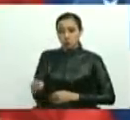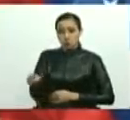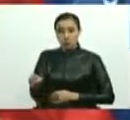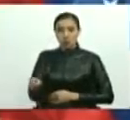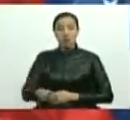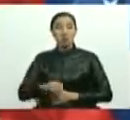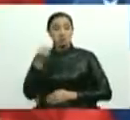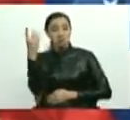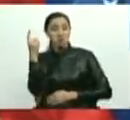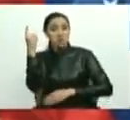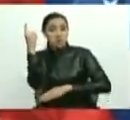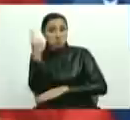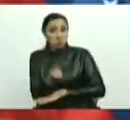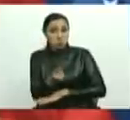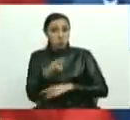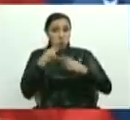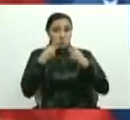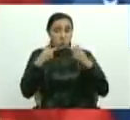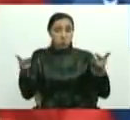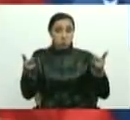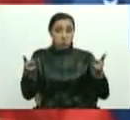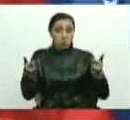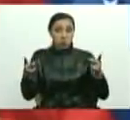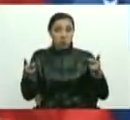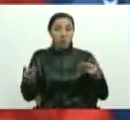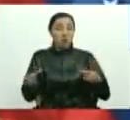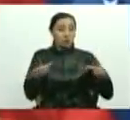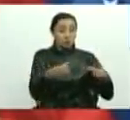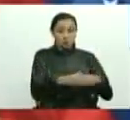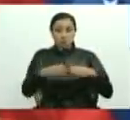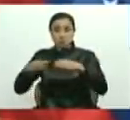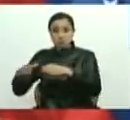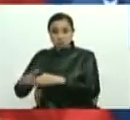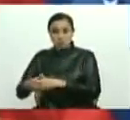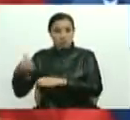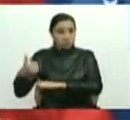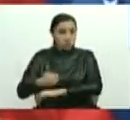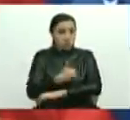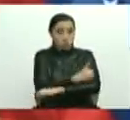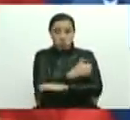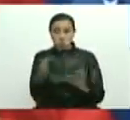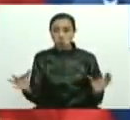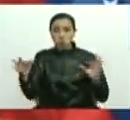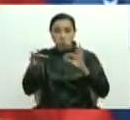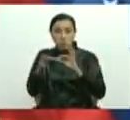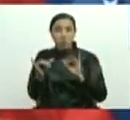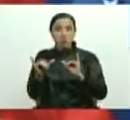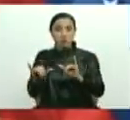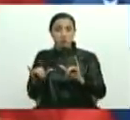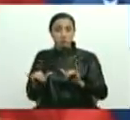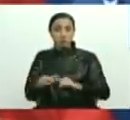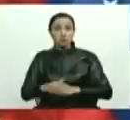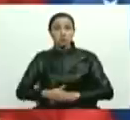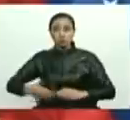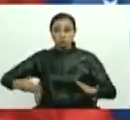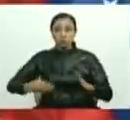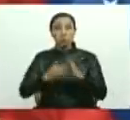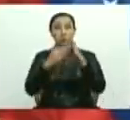públicamente la articulación entre el ELN y la FARC con autoridades vinculadas al Ejecutivo Nacional. Es decir,